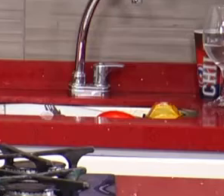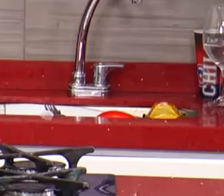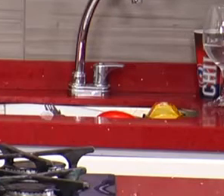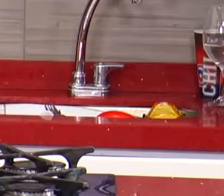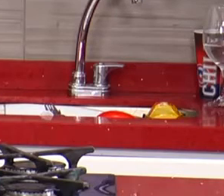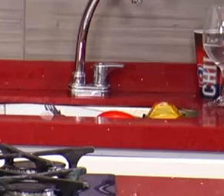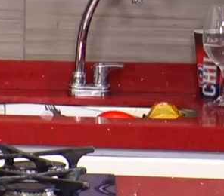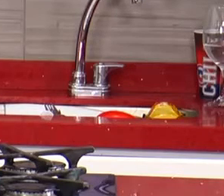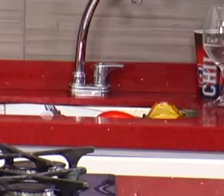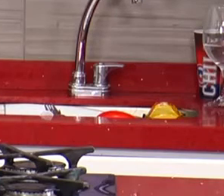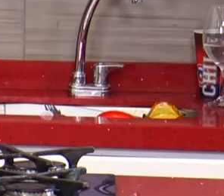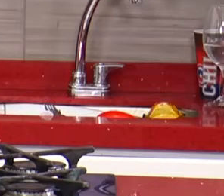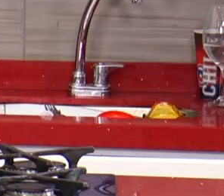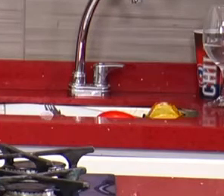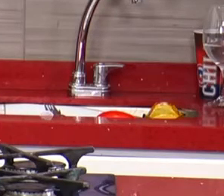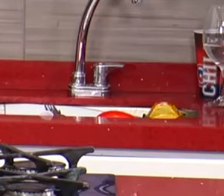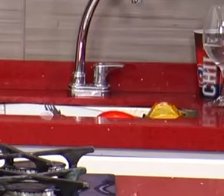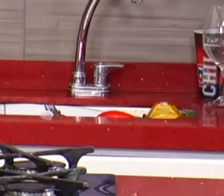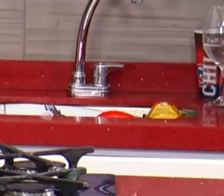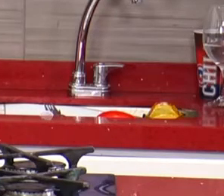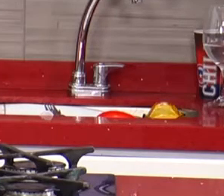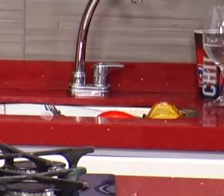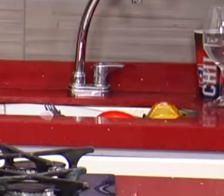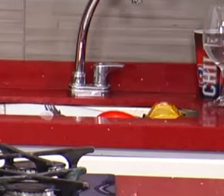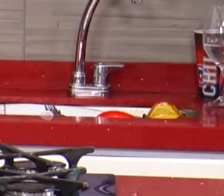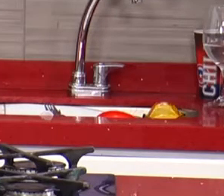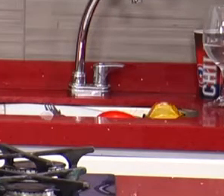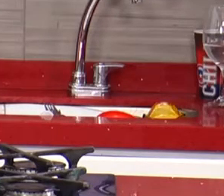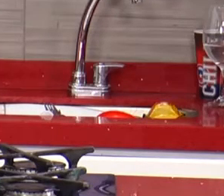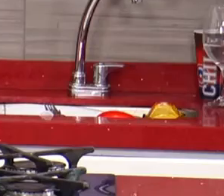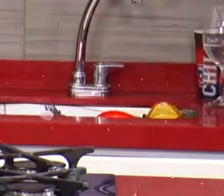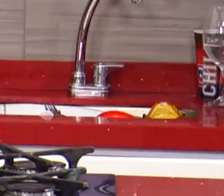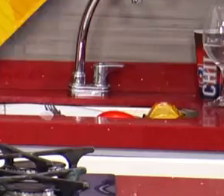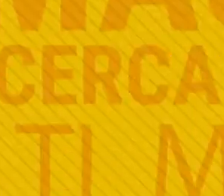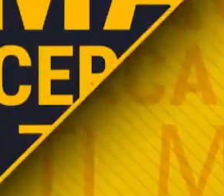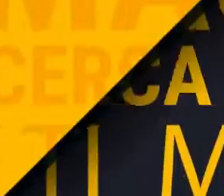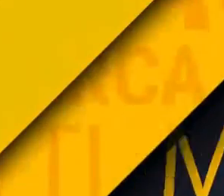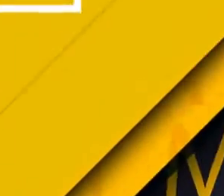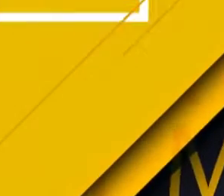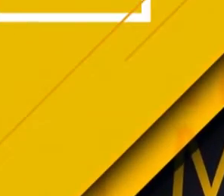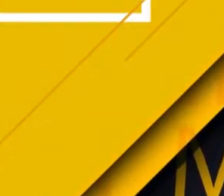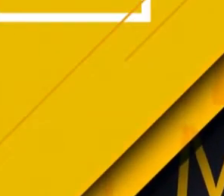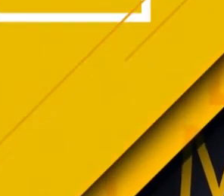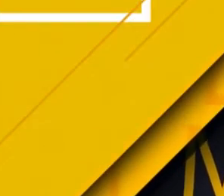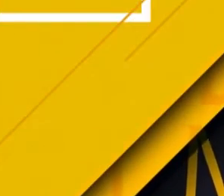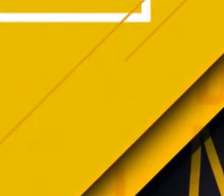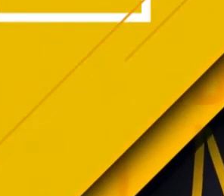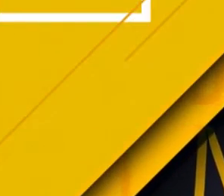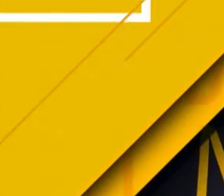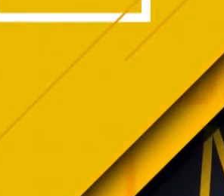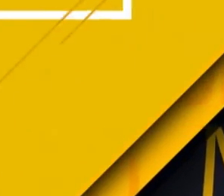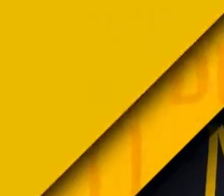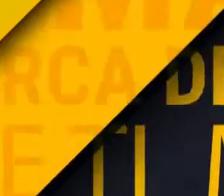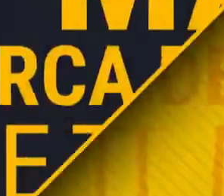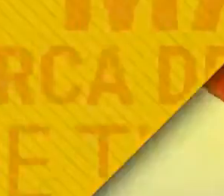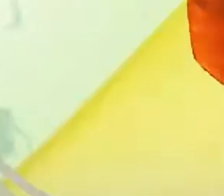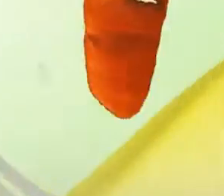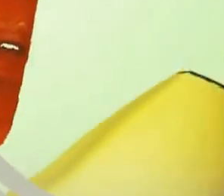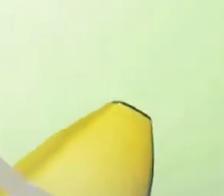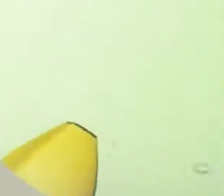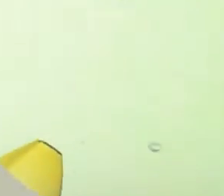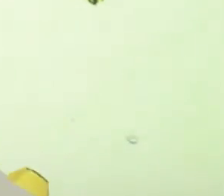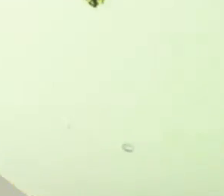Buenos días, amigas y amigos de Barranca Bermeja. Invitarlos a participar de este lindo programa ahora en Enlace Televisión, de lunes a sábado